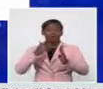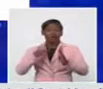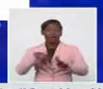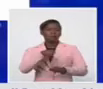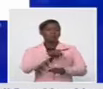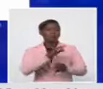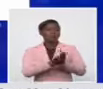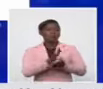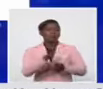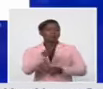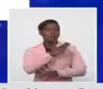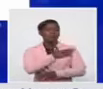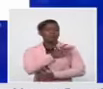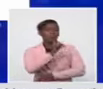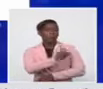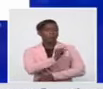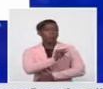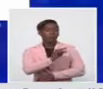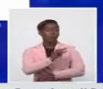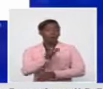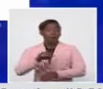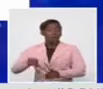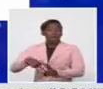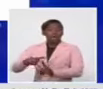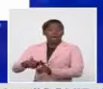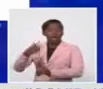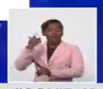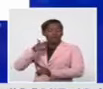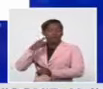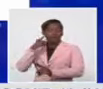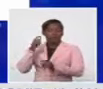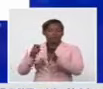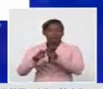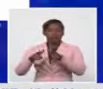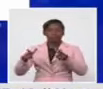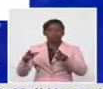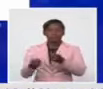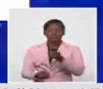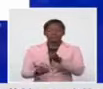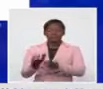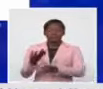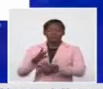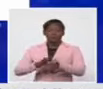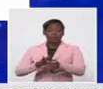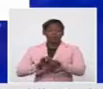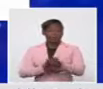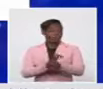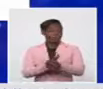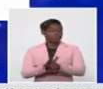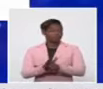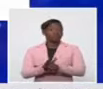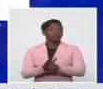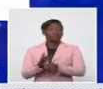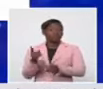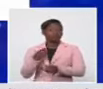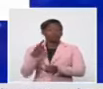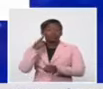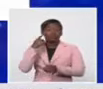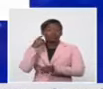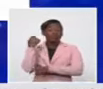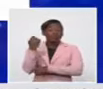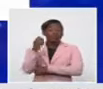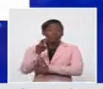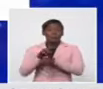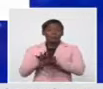fue el mes de mayor número de casos diagnosticados, evidenciando la fuerte transmisión